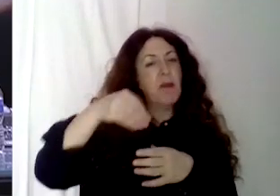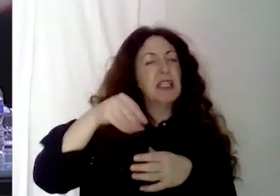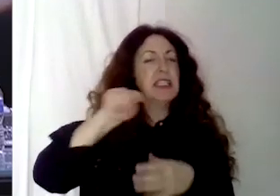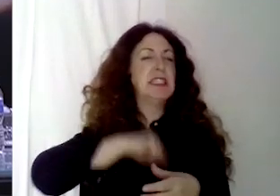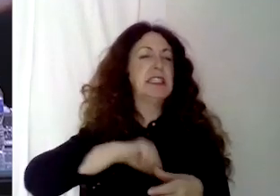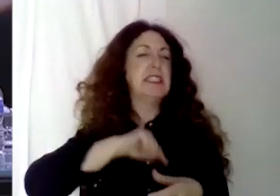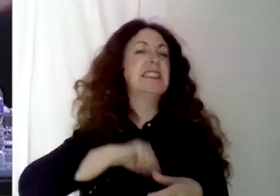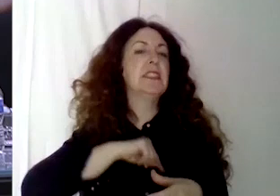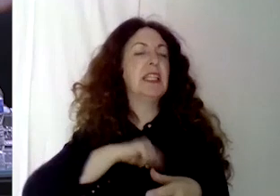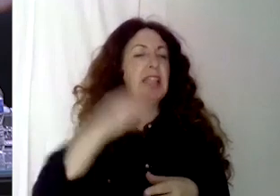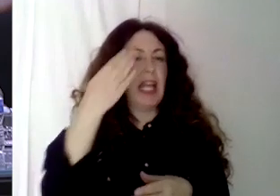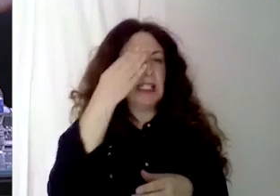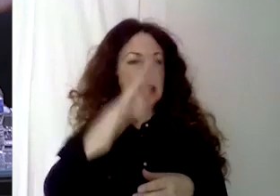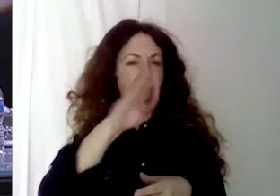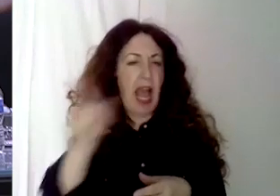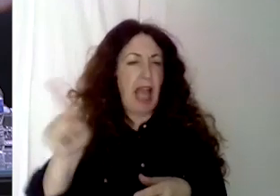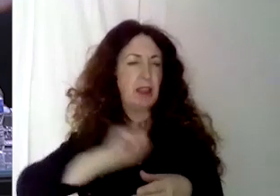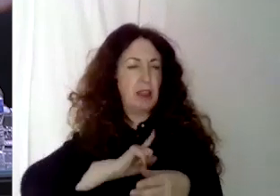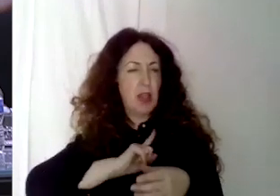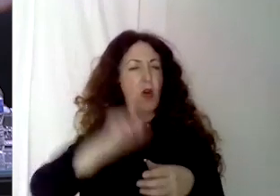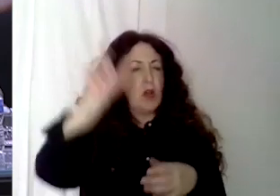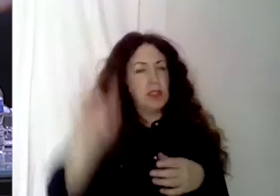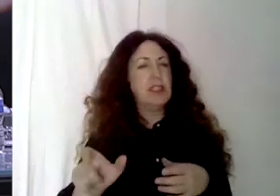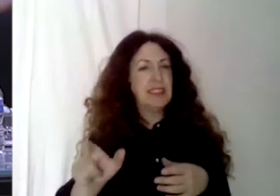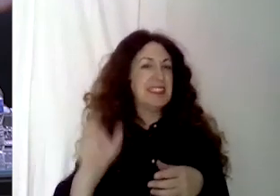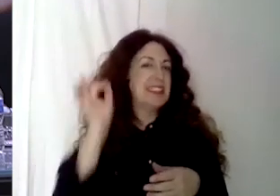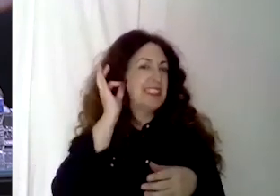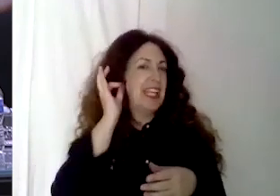gran noble napolitana y le molesta tanto